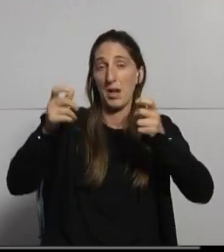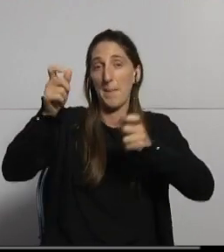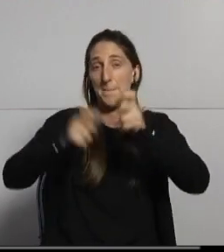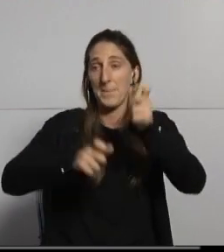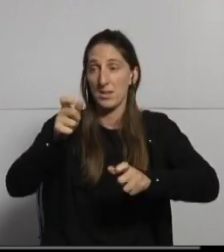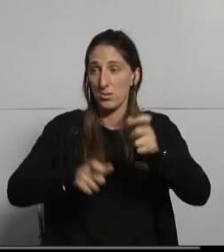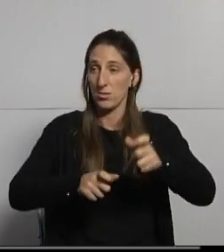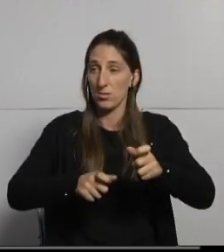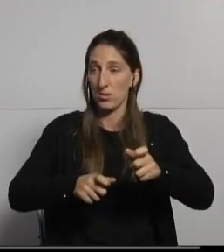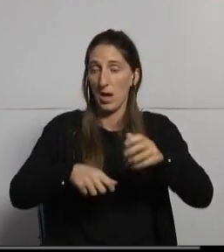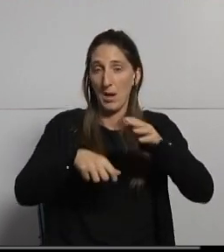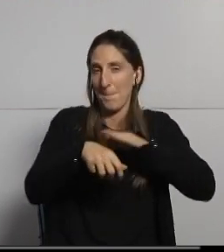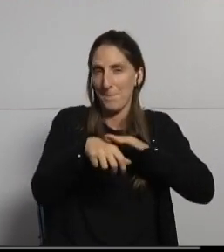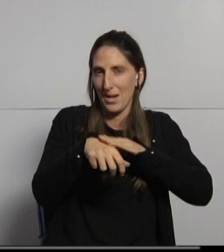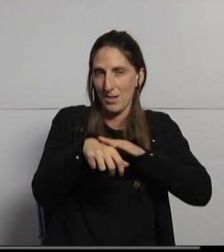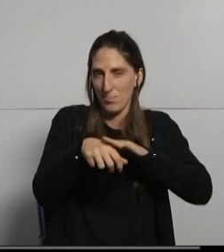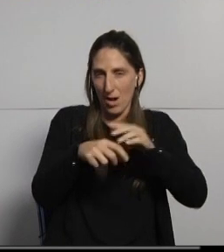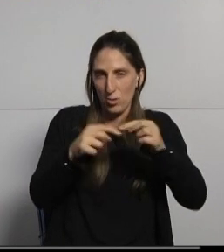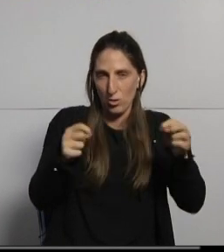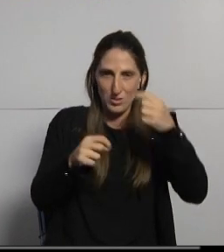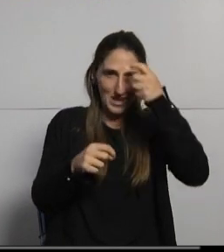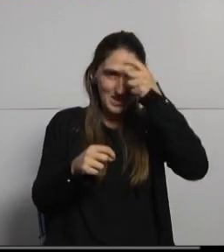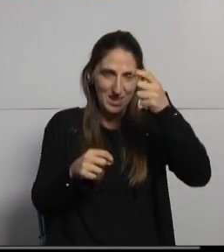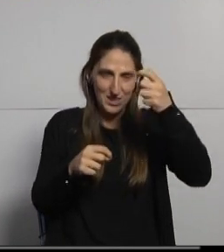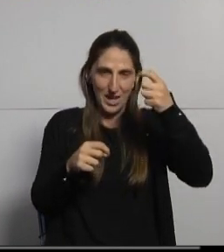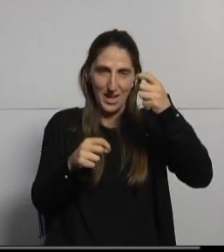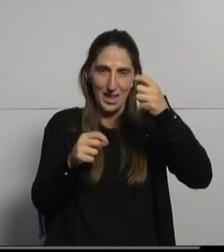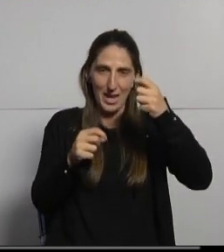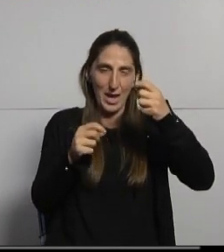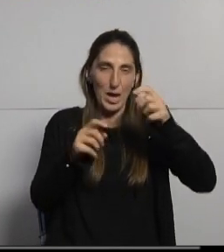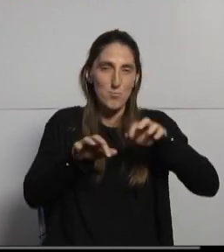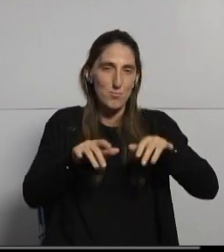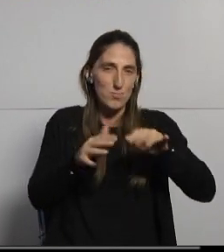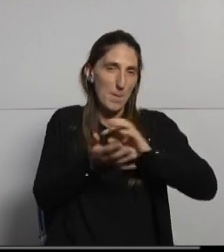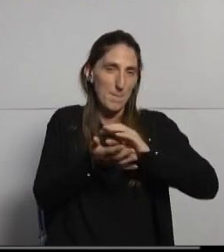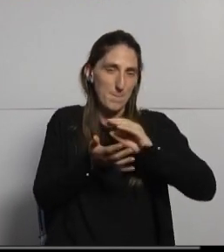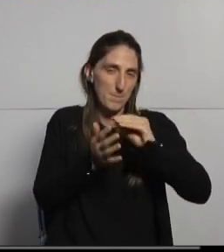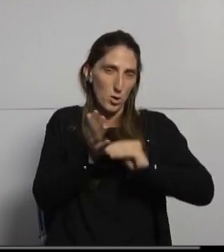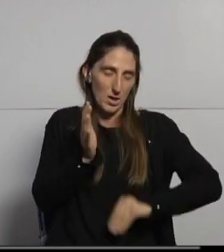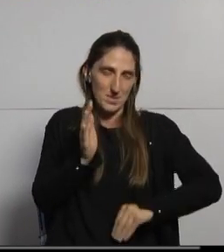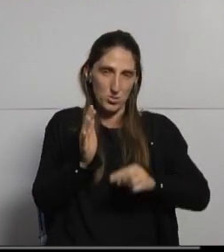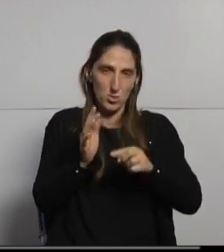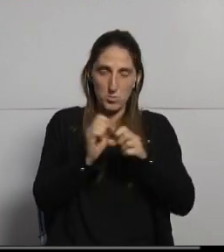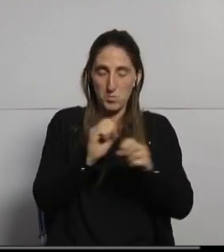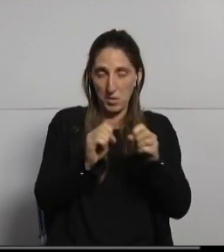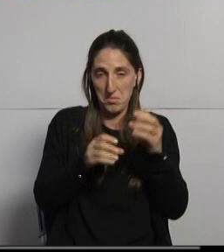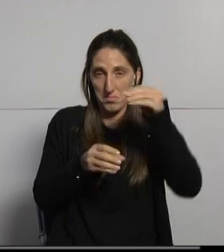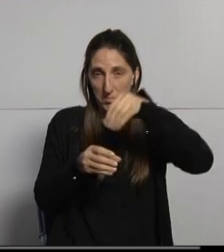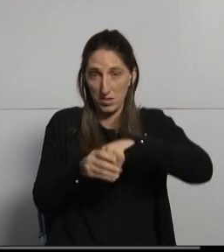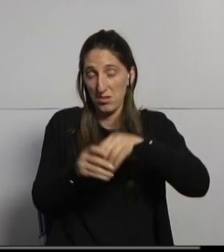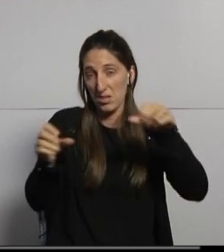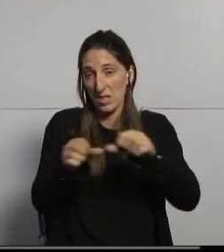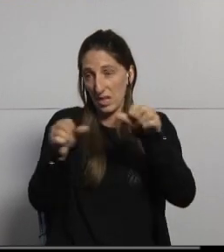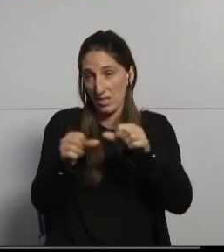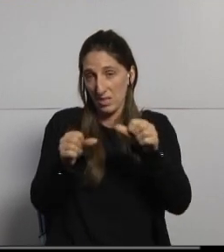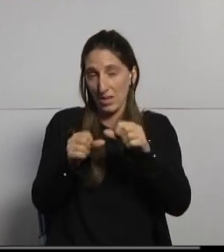con mínimos conocimientos técnicos de programación puede introducirse en el mundo del computer vision y desarrollar un algoritmo